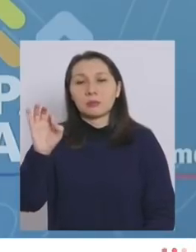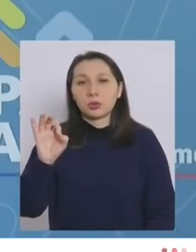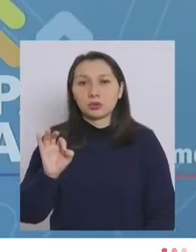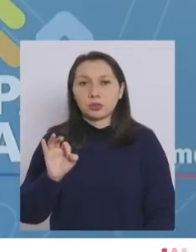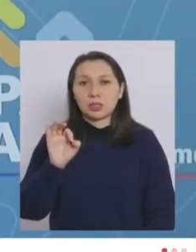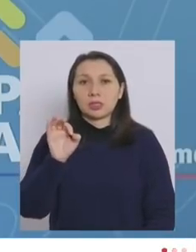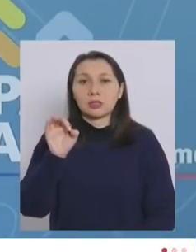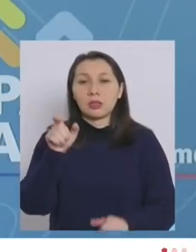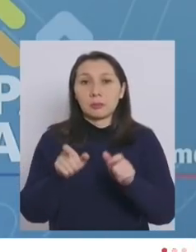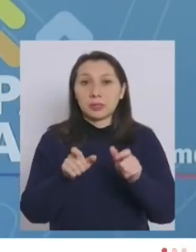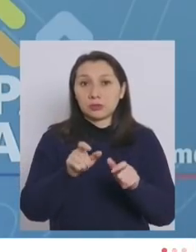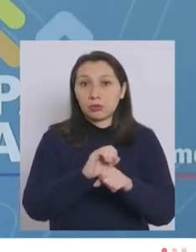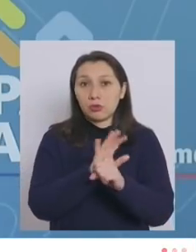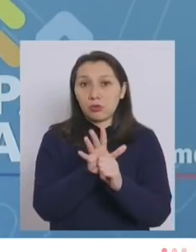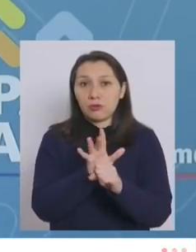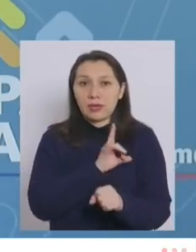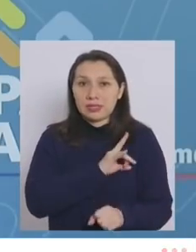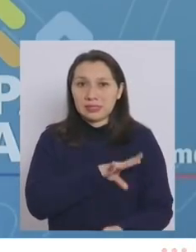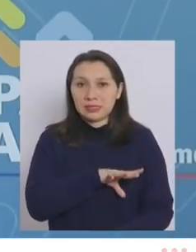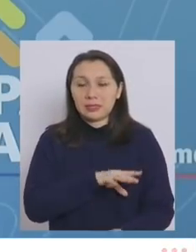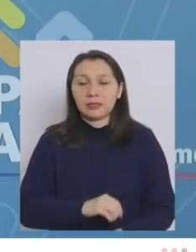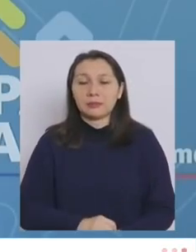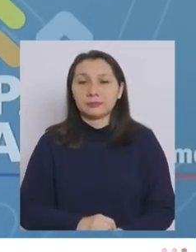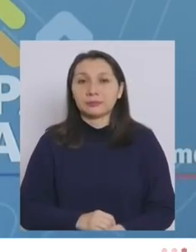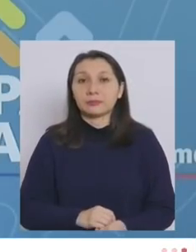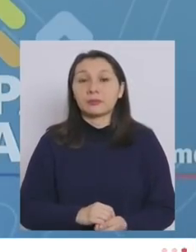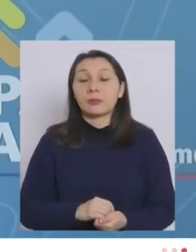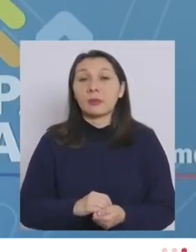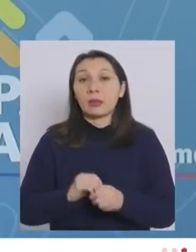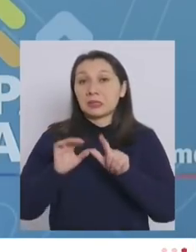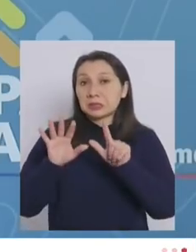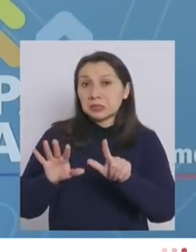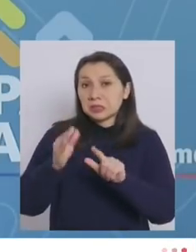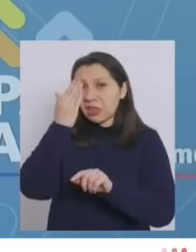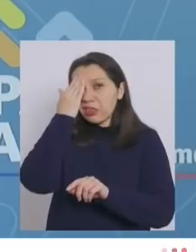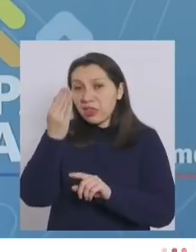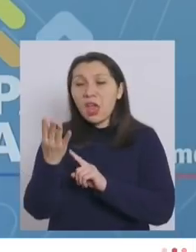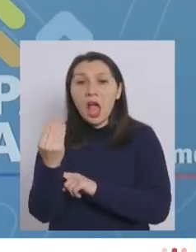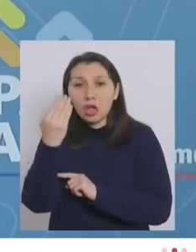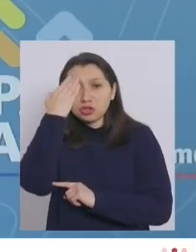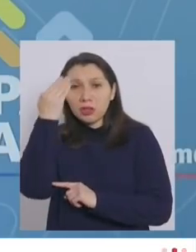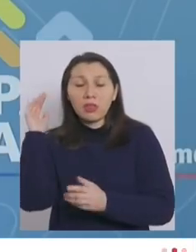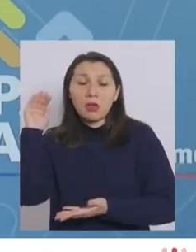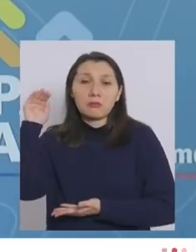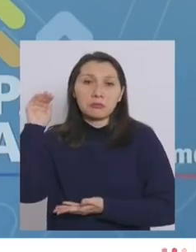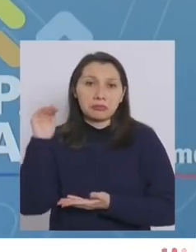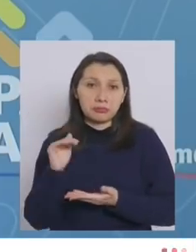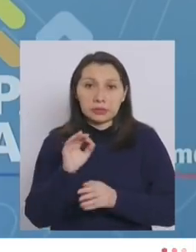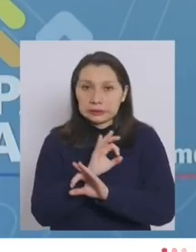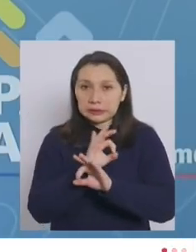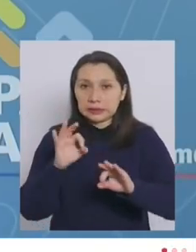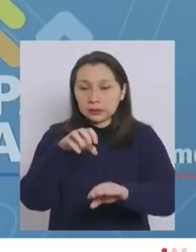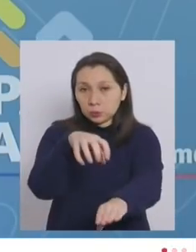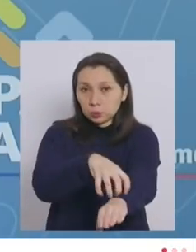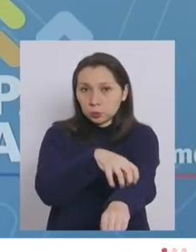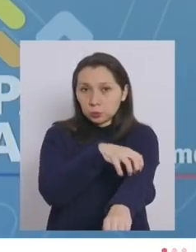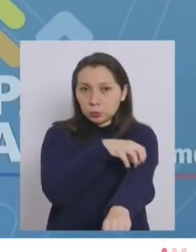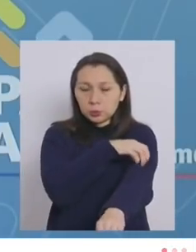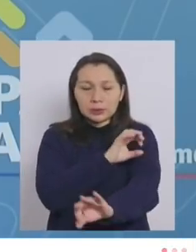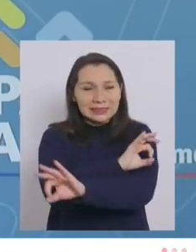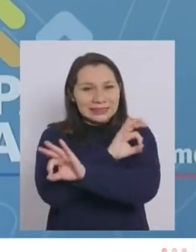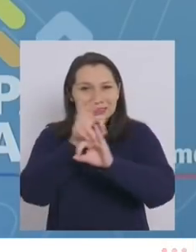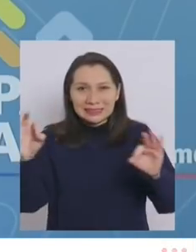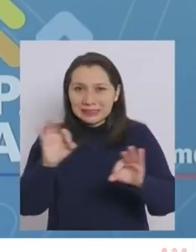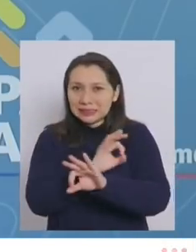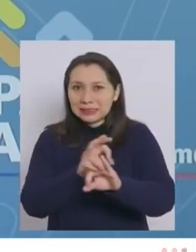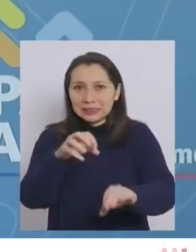de los casos a nivel nacional, tanto a 7 como a 14 días. Ninguna región, repito,